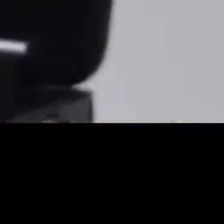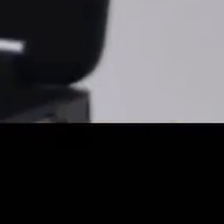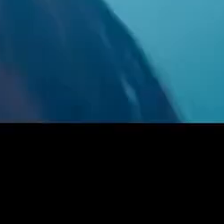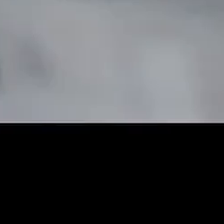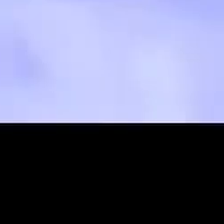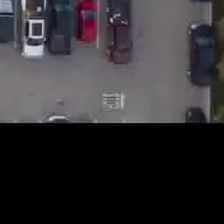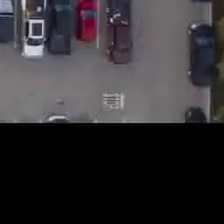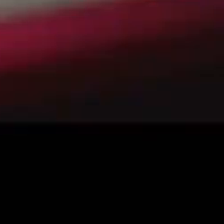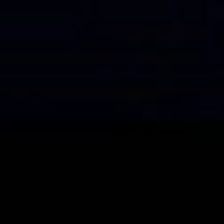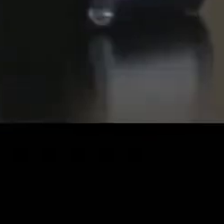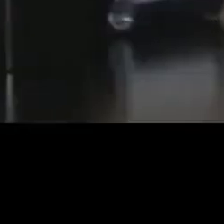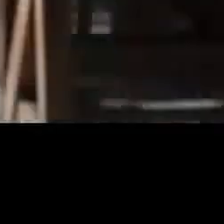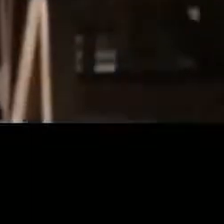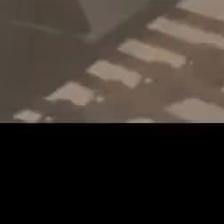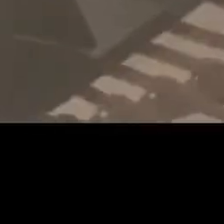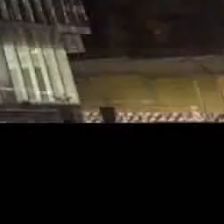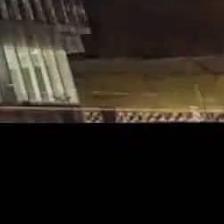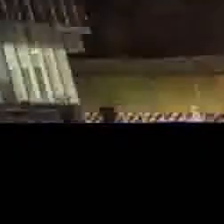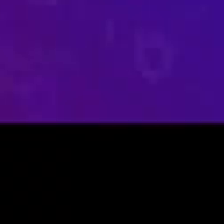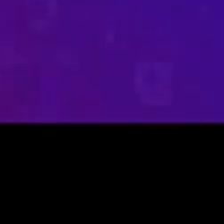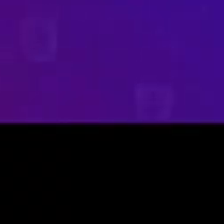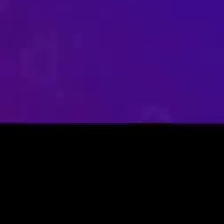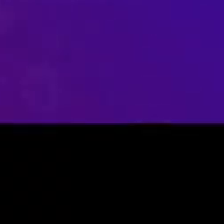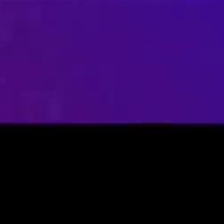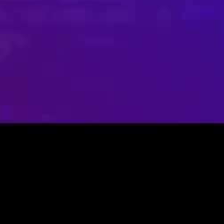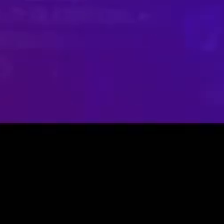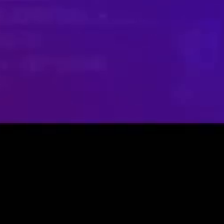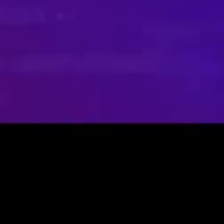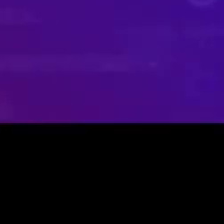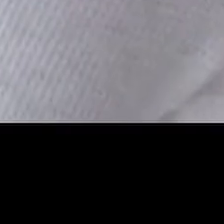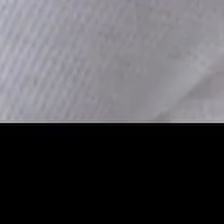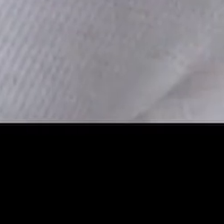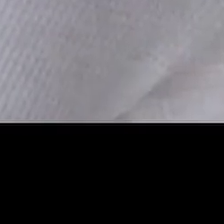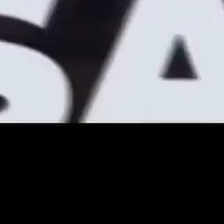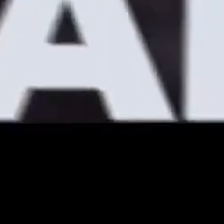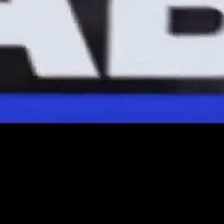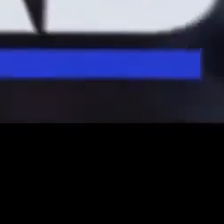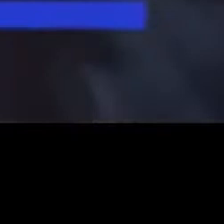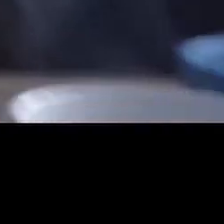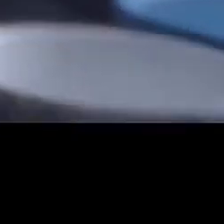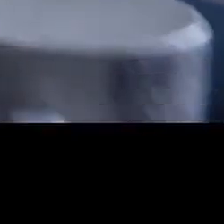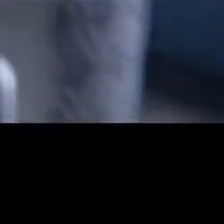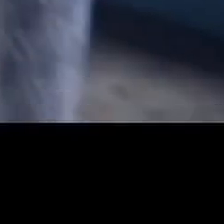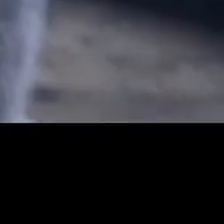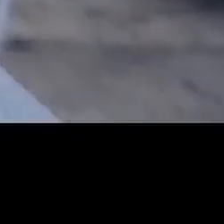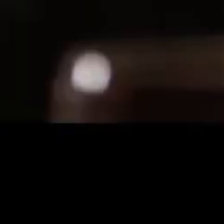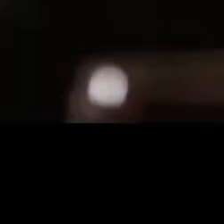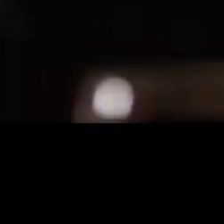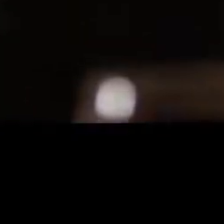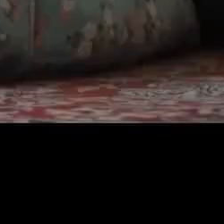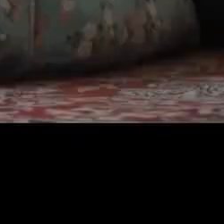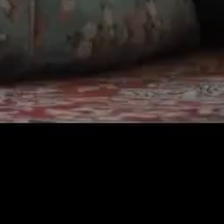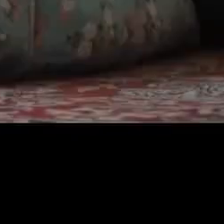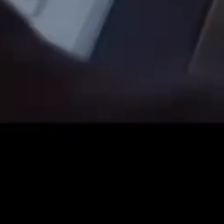¿De qué hablamos cuando hablamos de ciudadanía digital? Ciudadanía digital implica, entre otras cosas, hacer un uso responsable y seguro de la